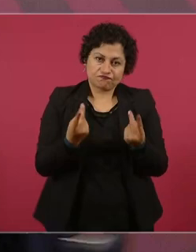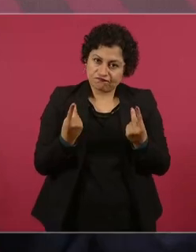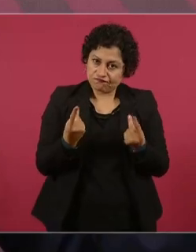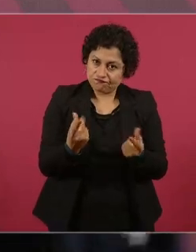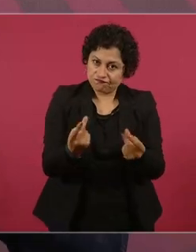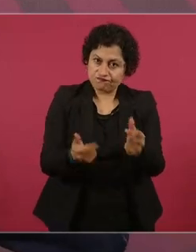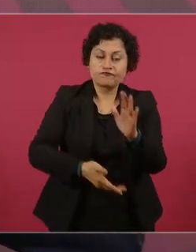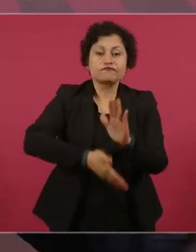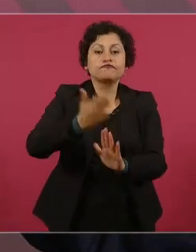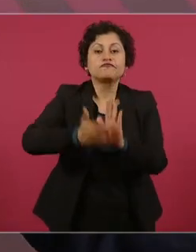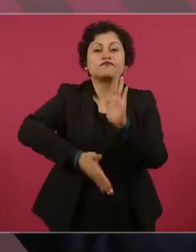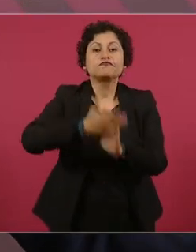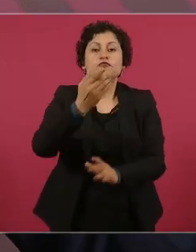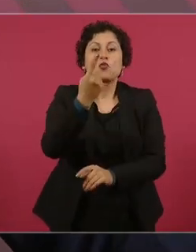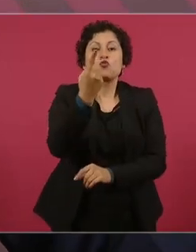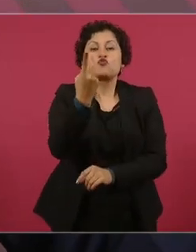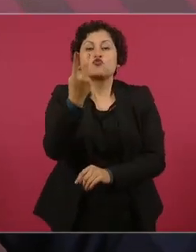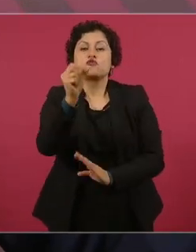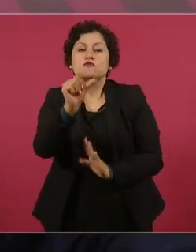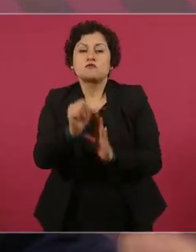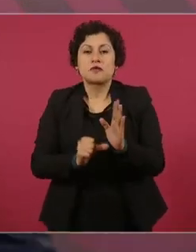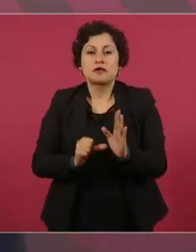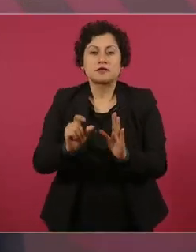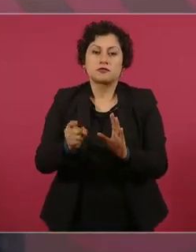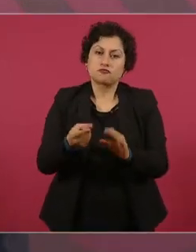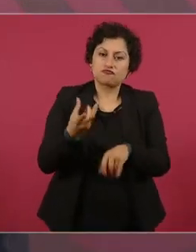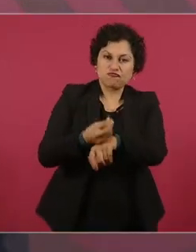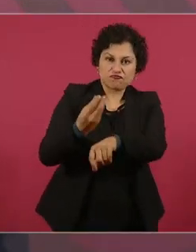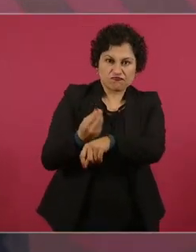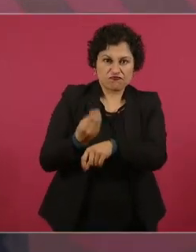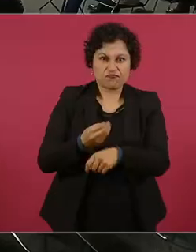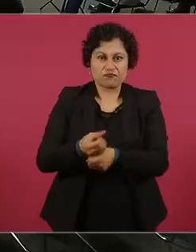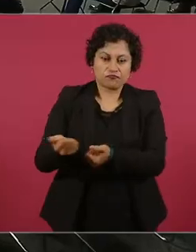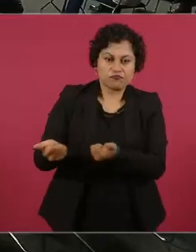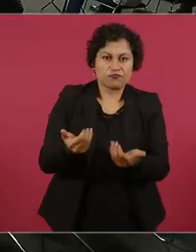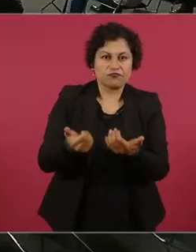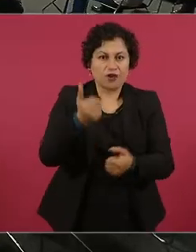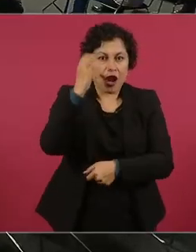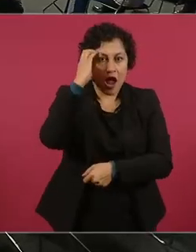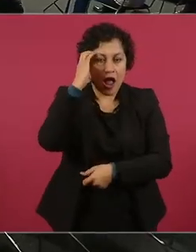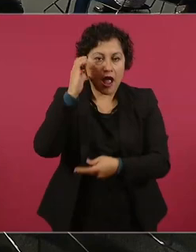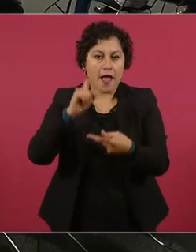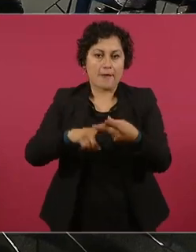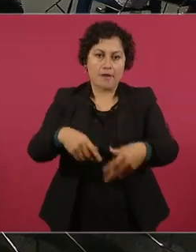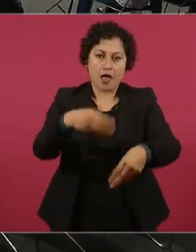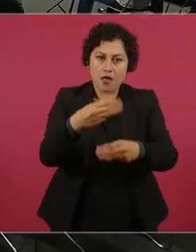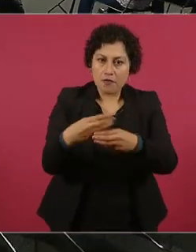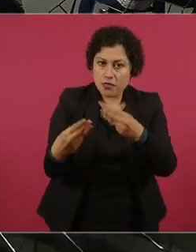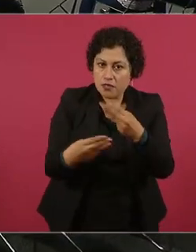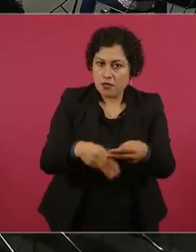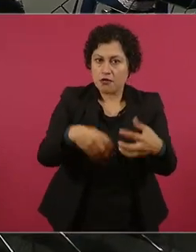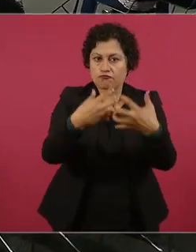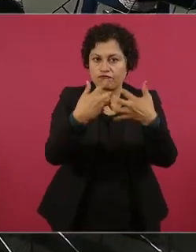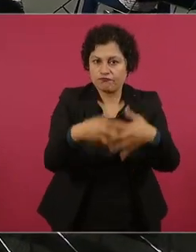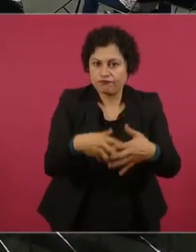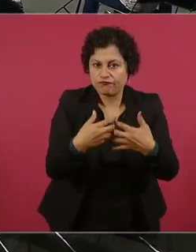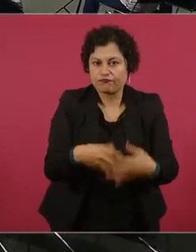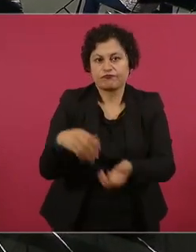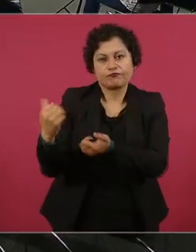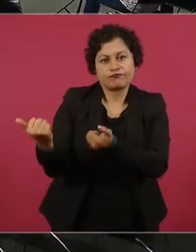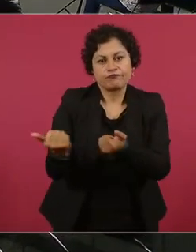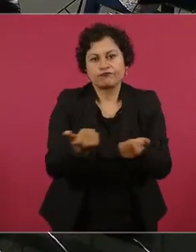camas, equipos, se consiguieron los ventiladores.